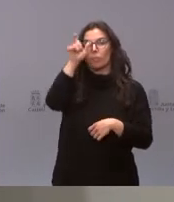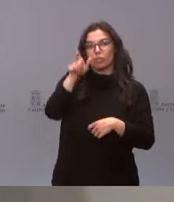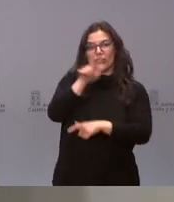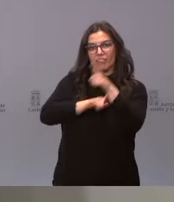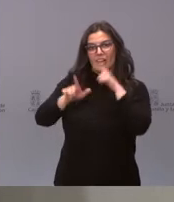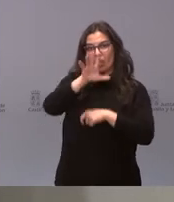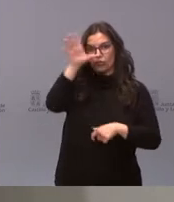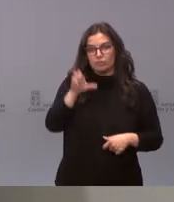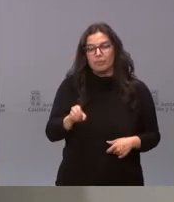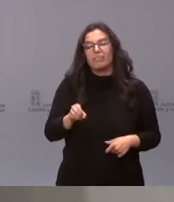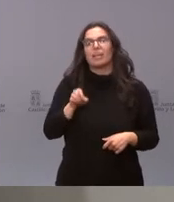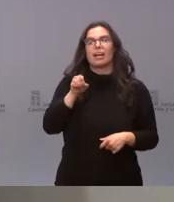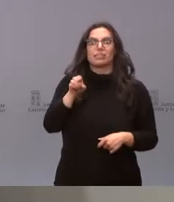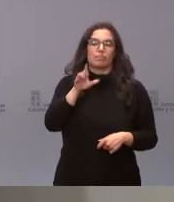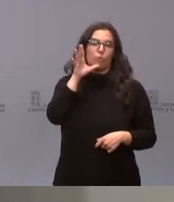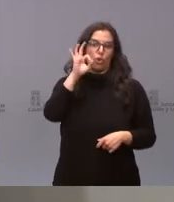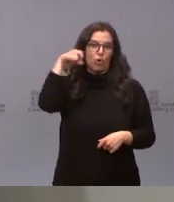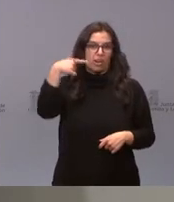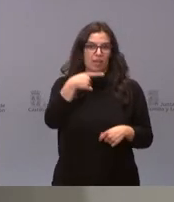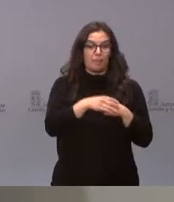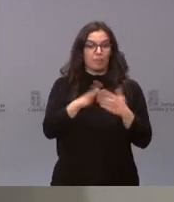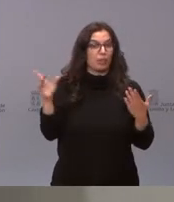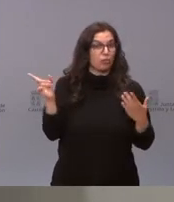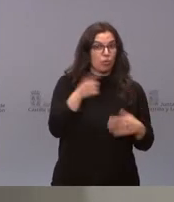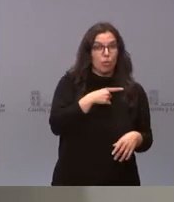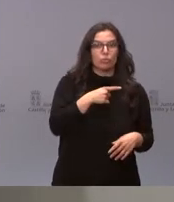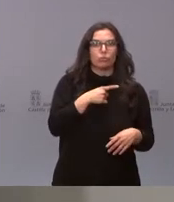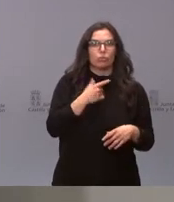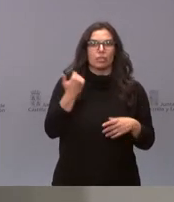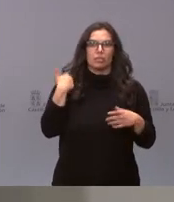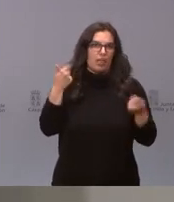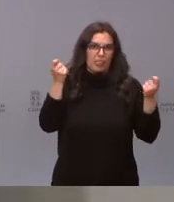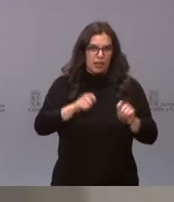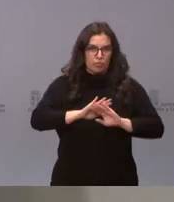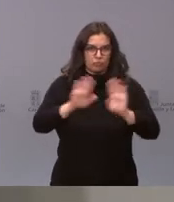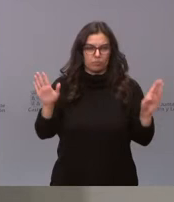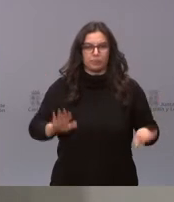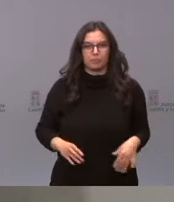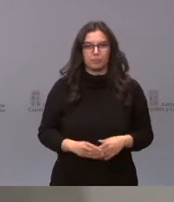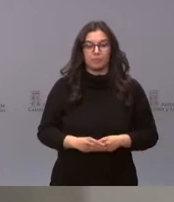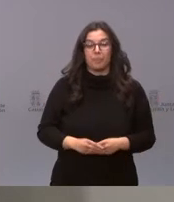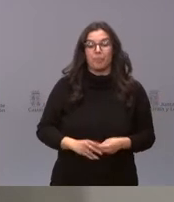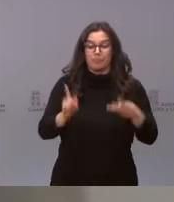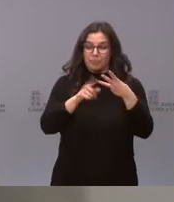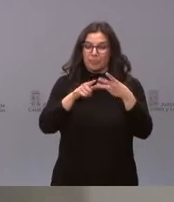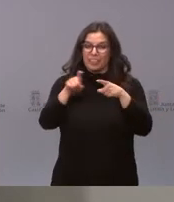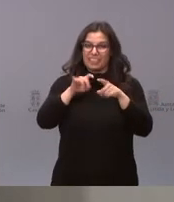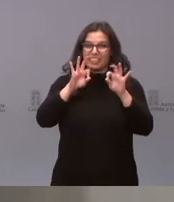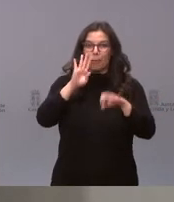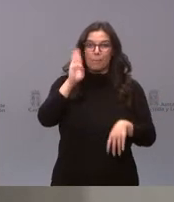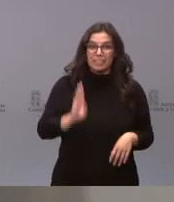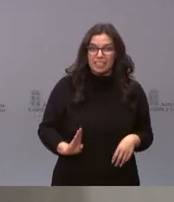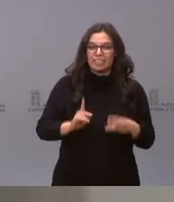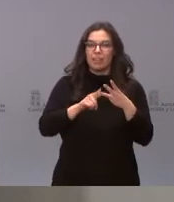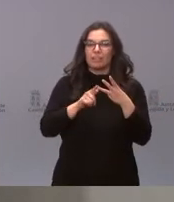una ong todos los casos todos estos casos están cerrados a día de hoy o la cepa brasileña p 1 de la cual también se